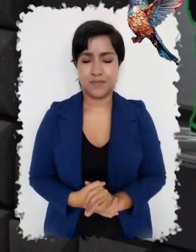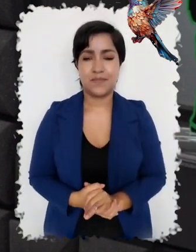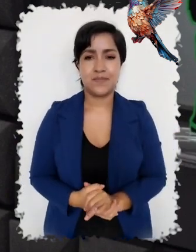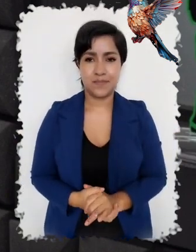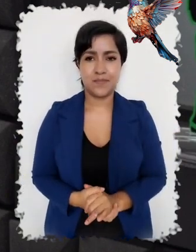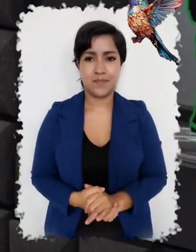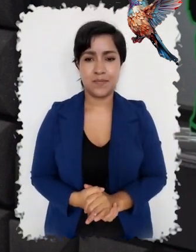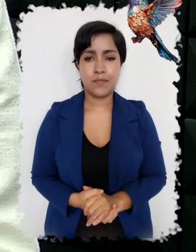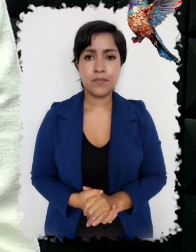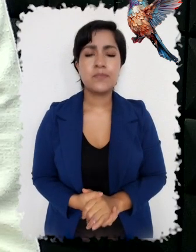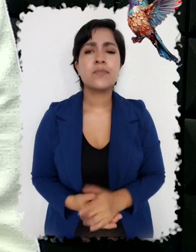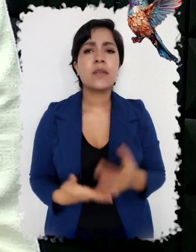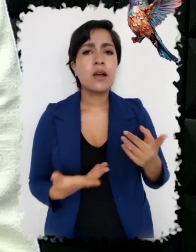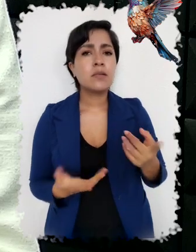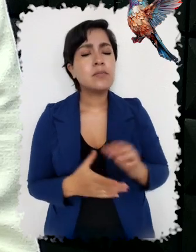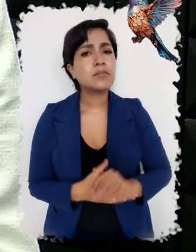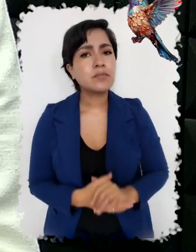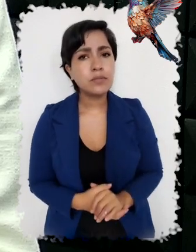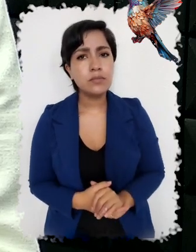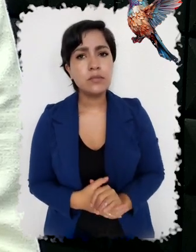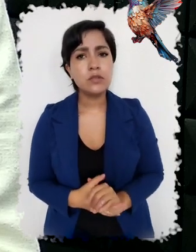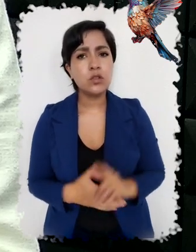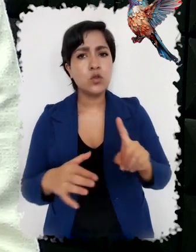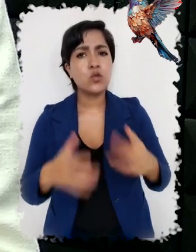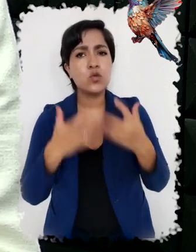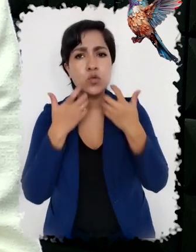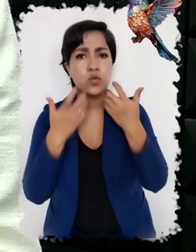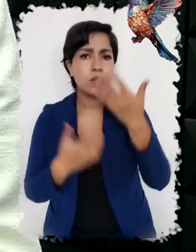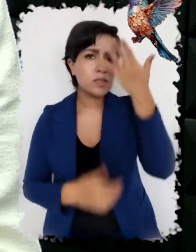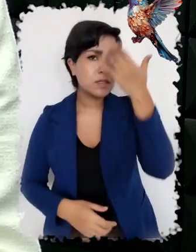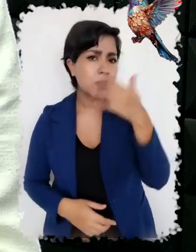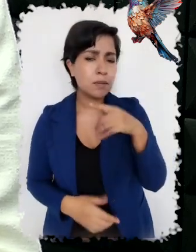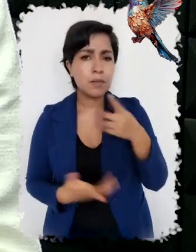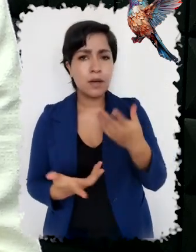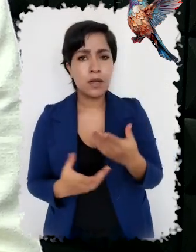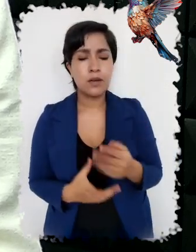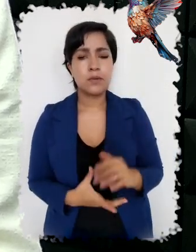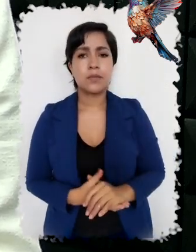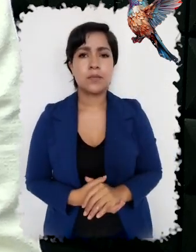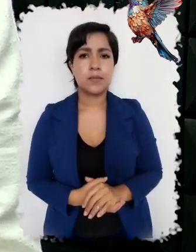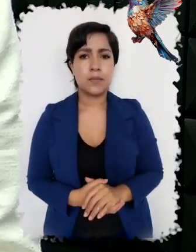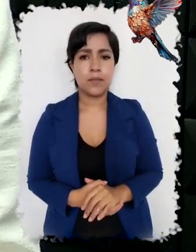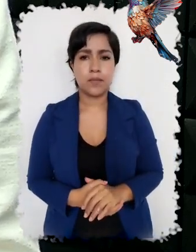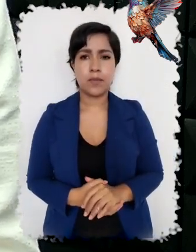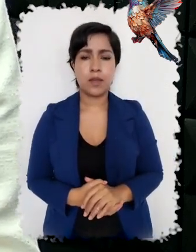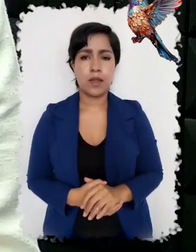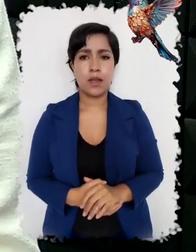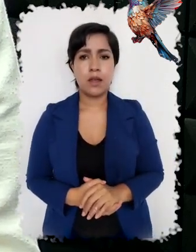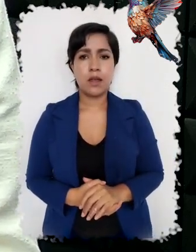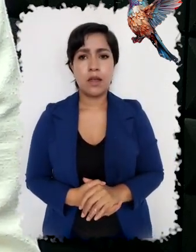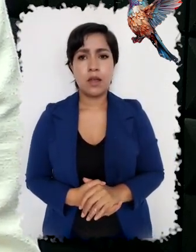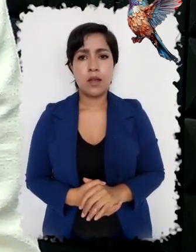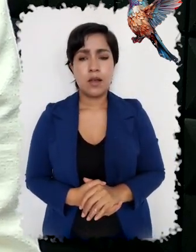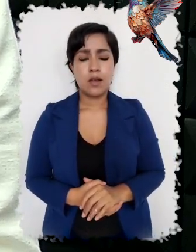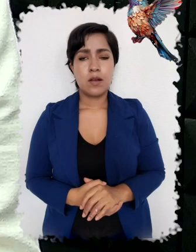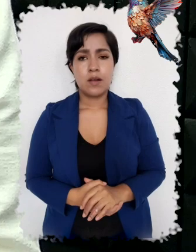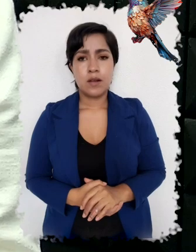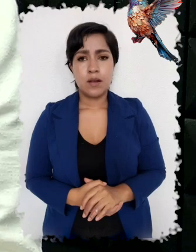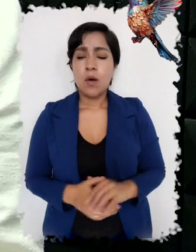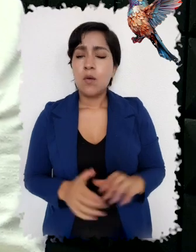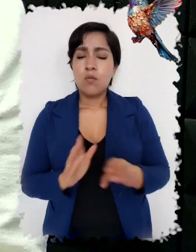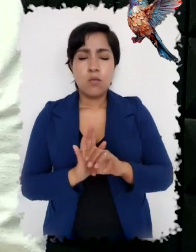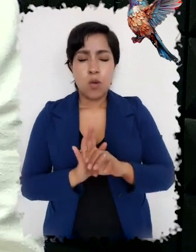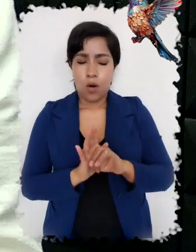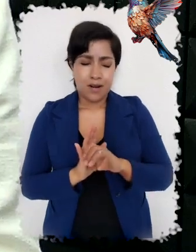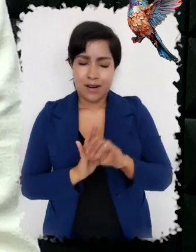discapacidad Eh quiero saber que que este hay